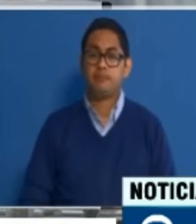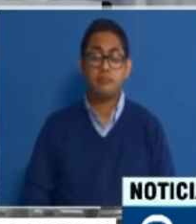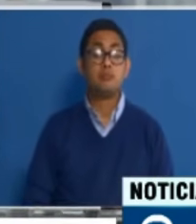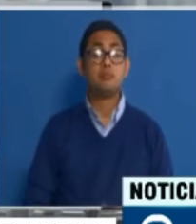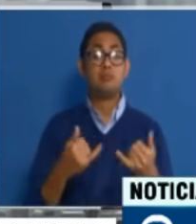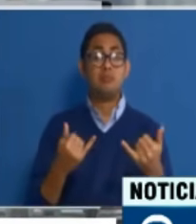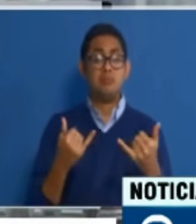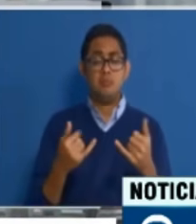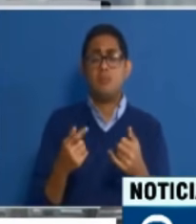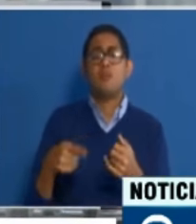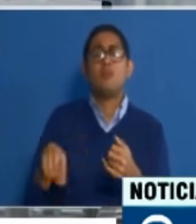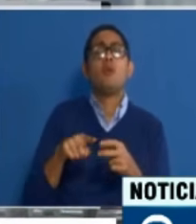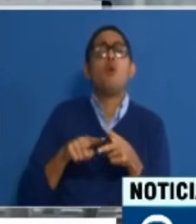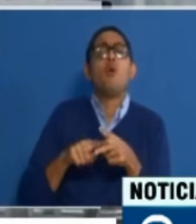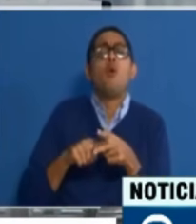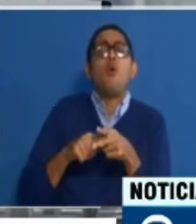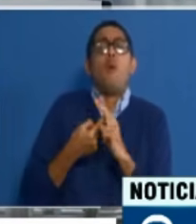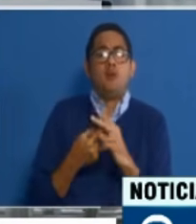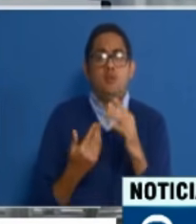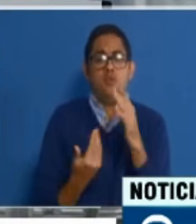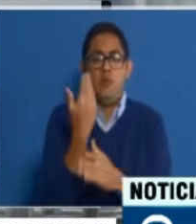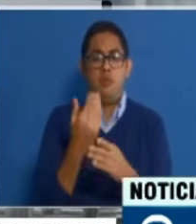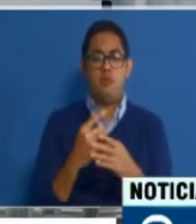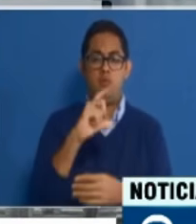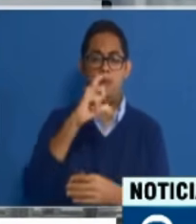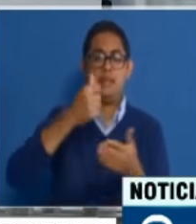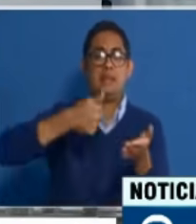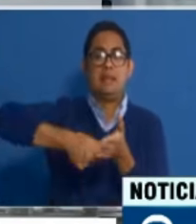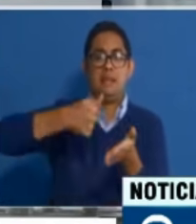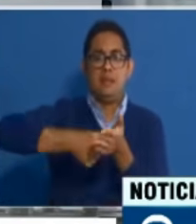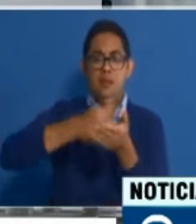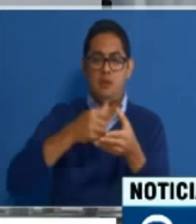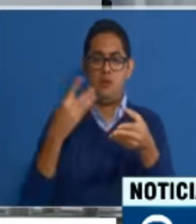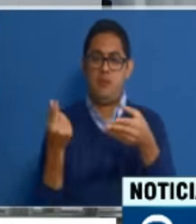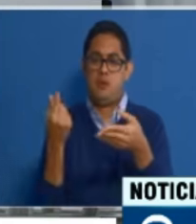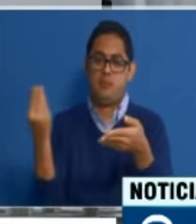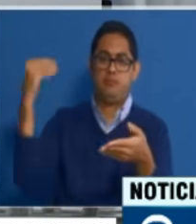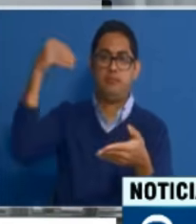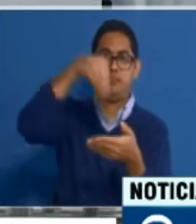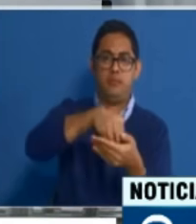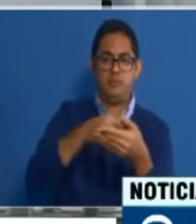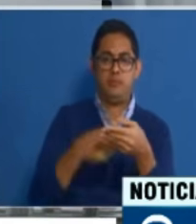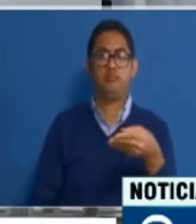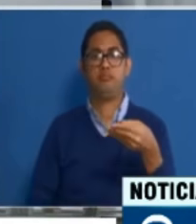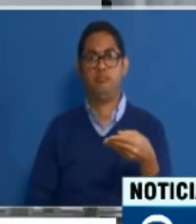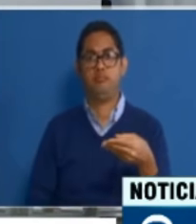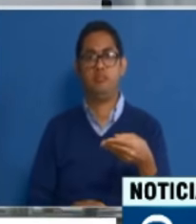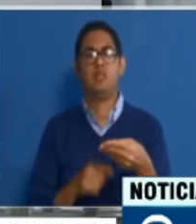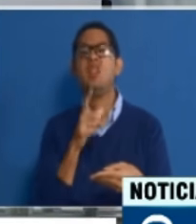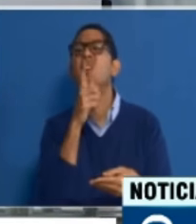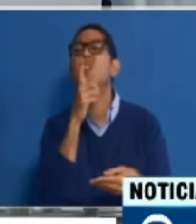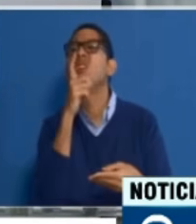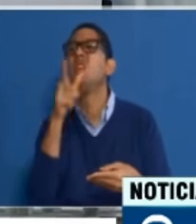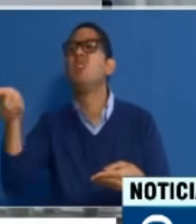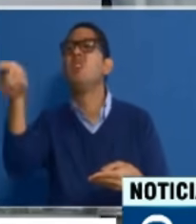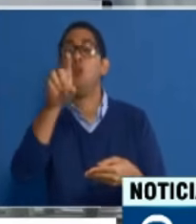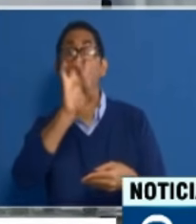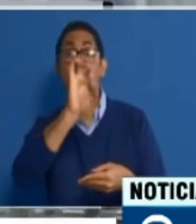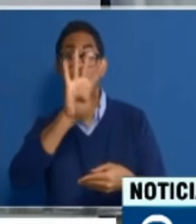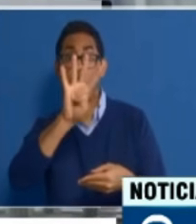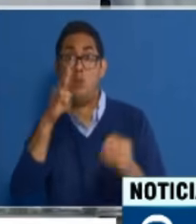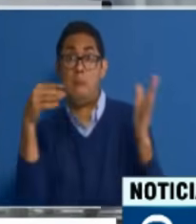Esta es la primera fase del vale digital. ¿A quiénes son los 84 mil